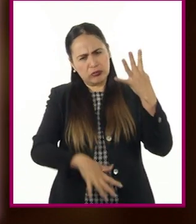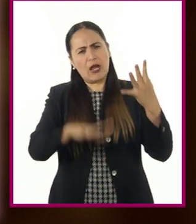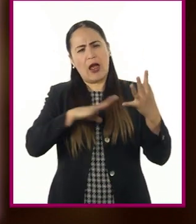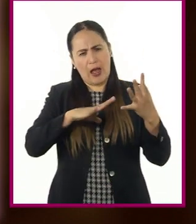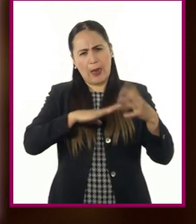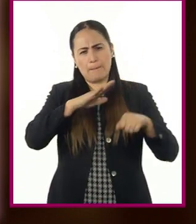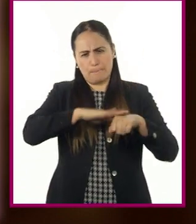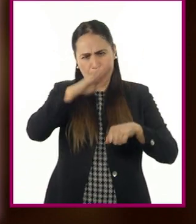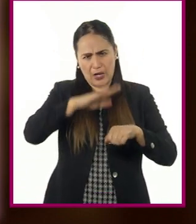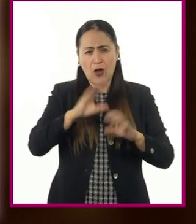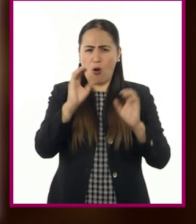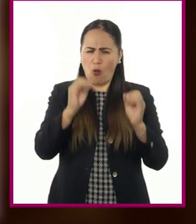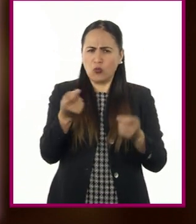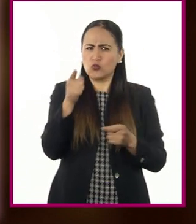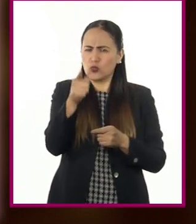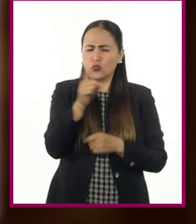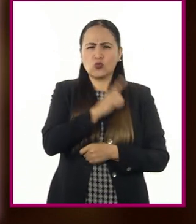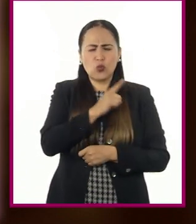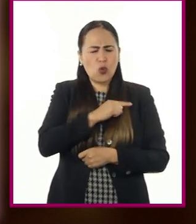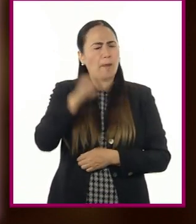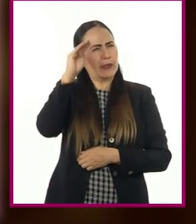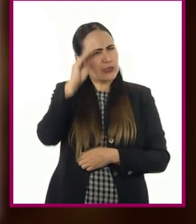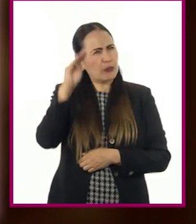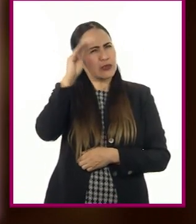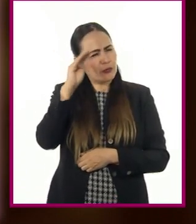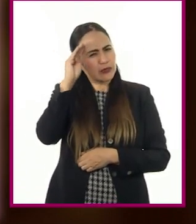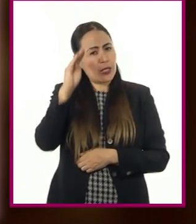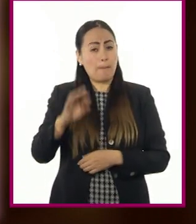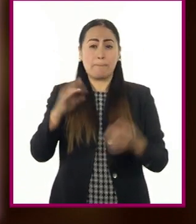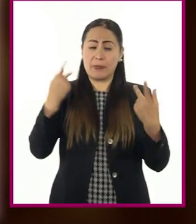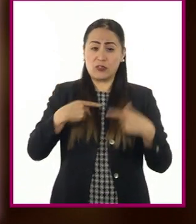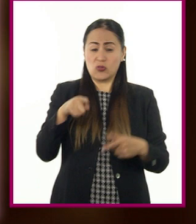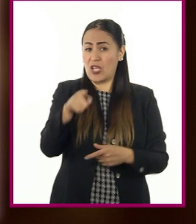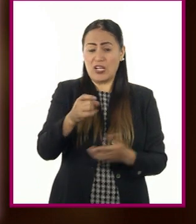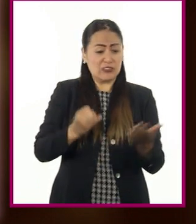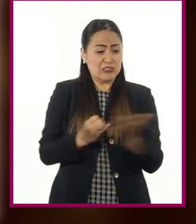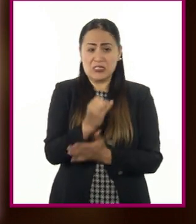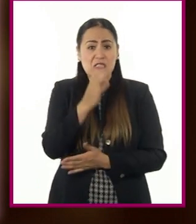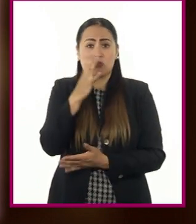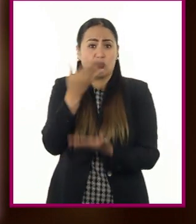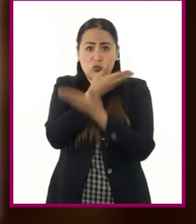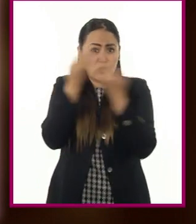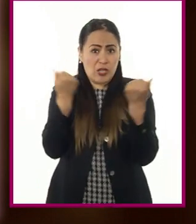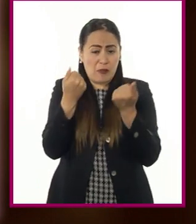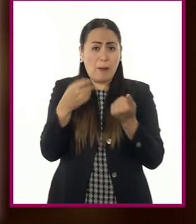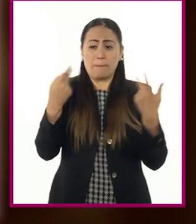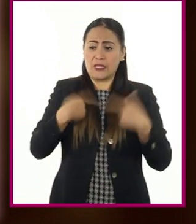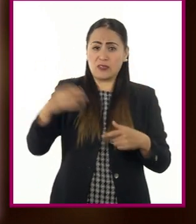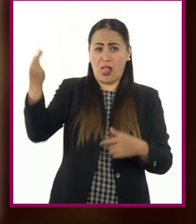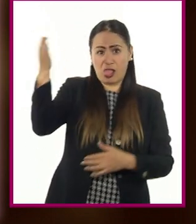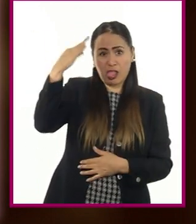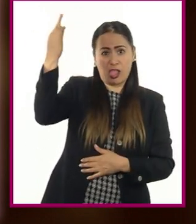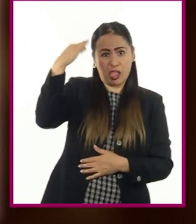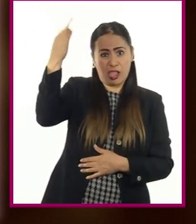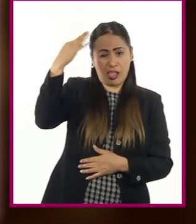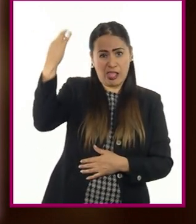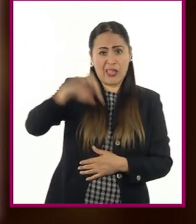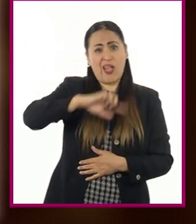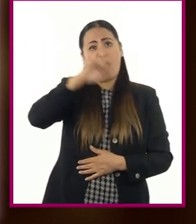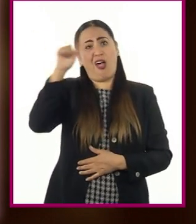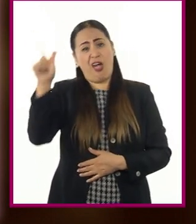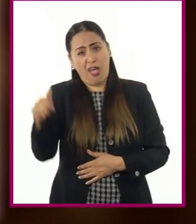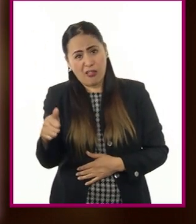incluso de crearlas. Una persona que no sabe decidir se ve influenciada por los demás y elige opciones que lo van